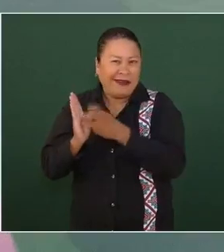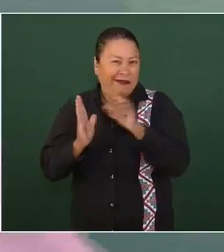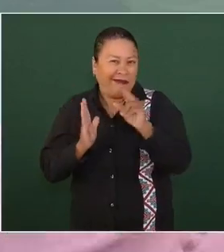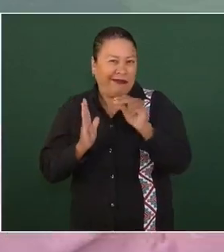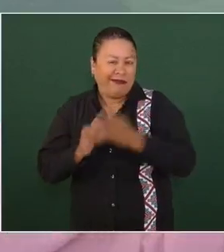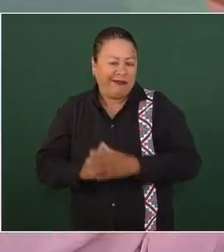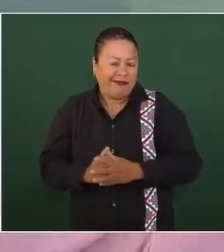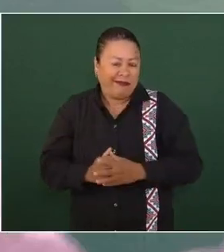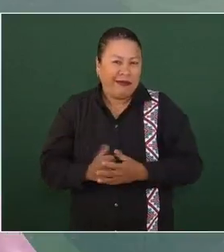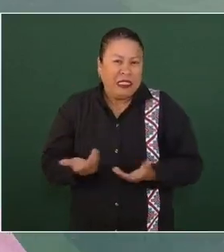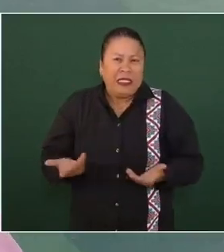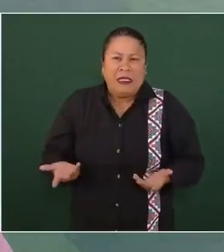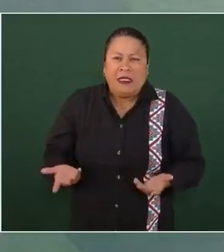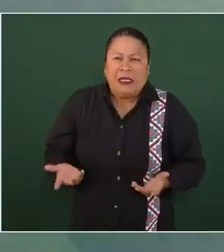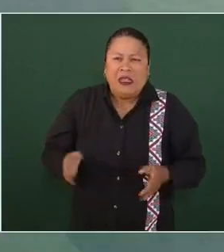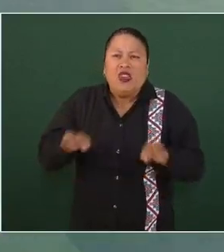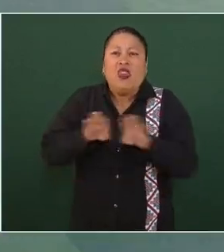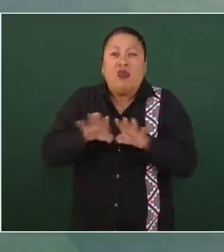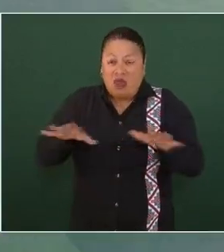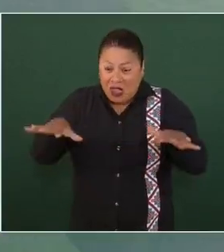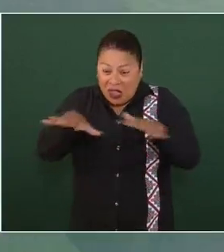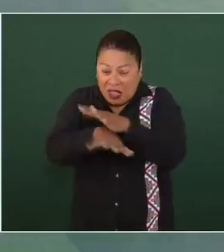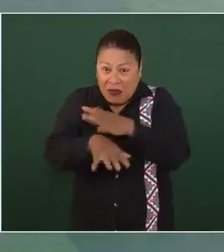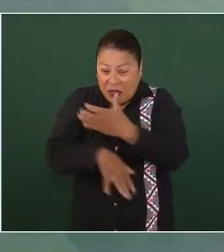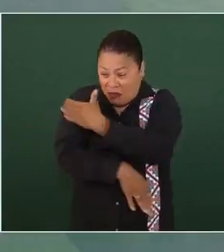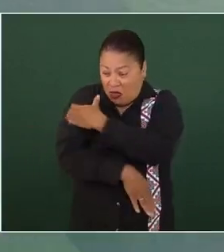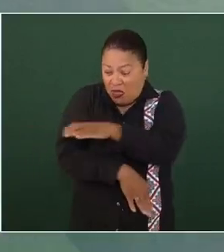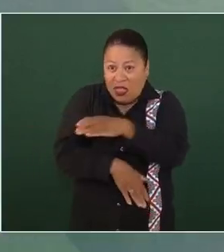Entonces, ¿cómo renovamos el Poder Judicial?